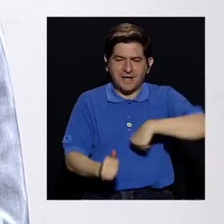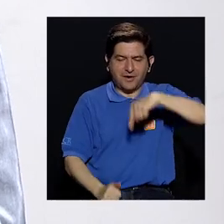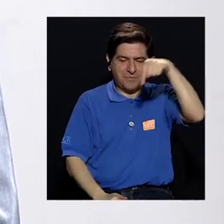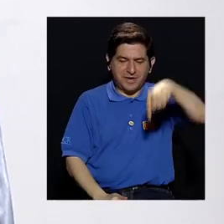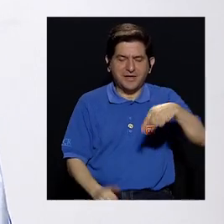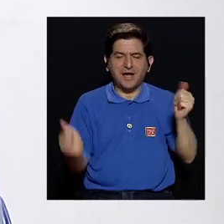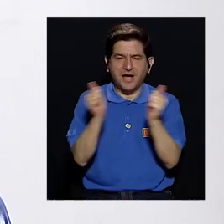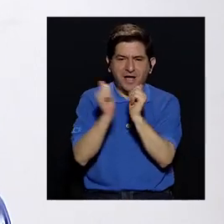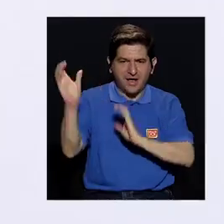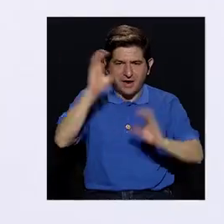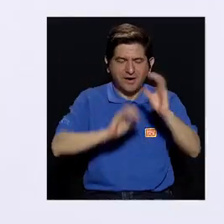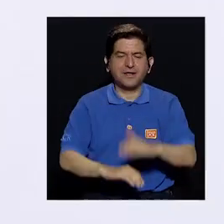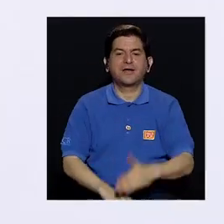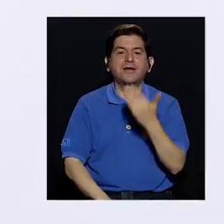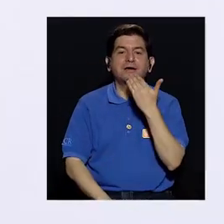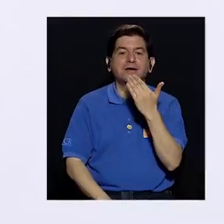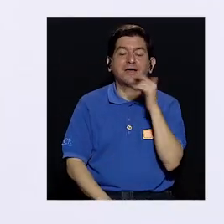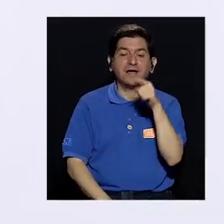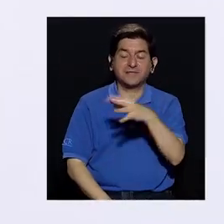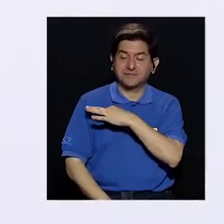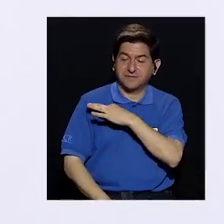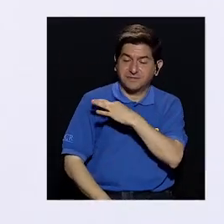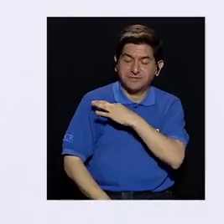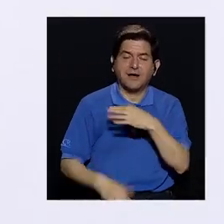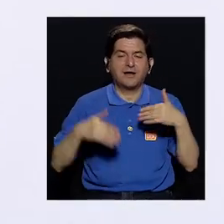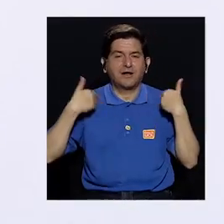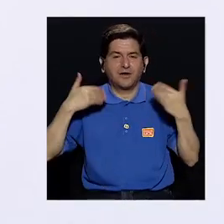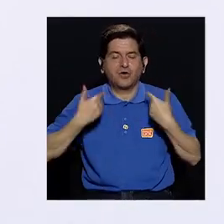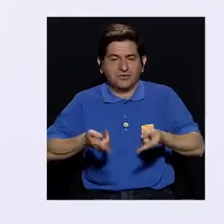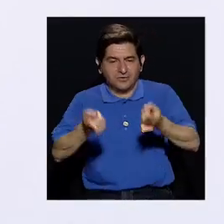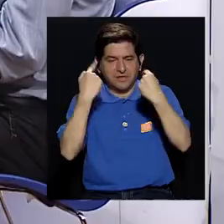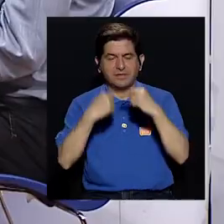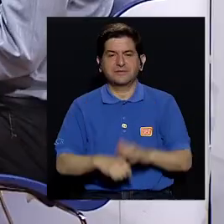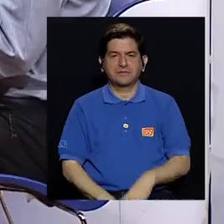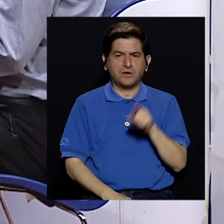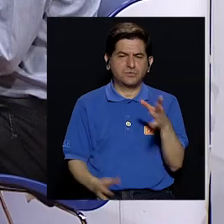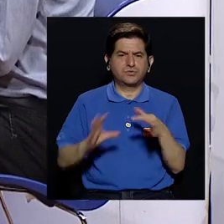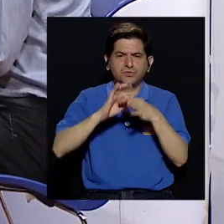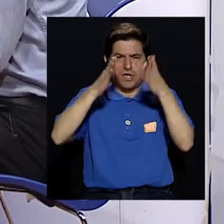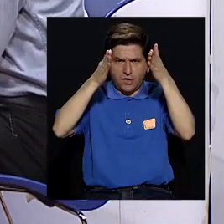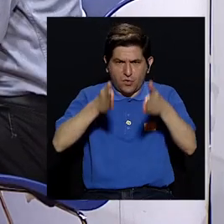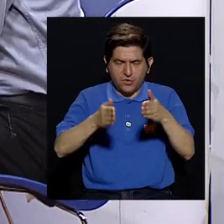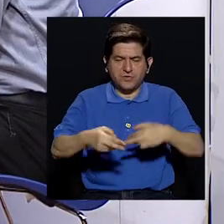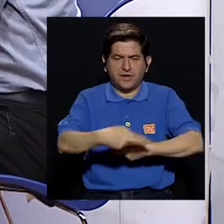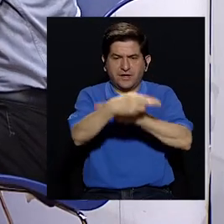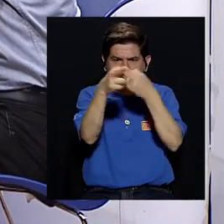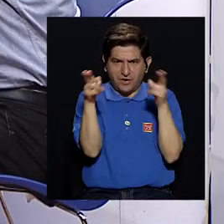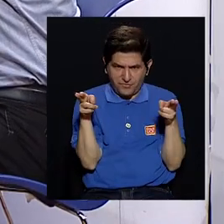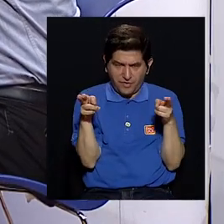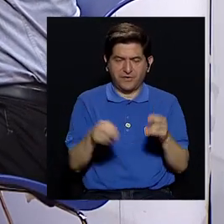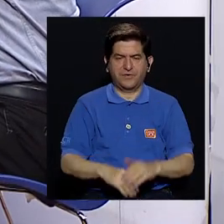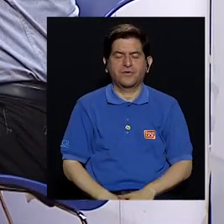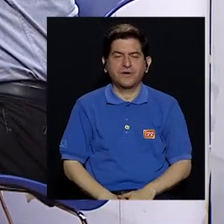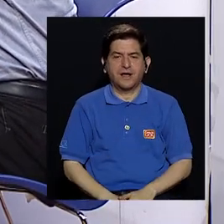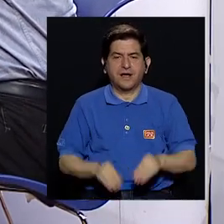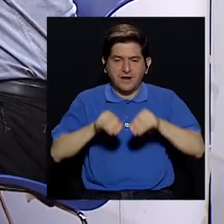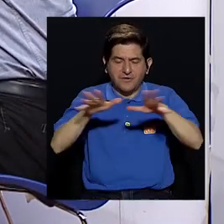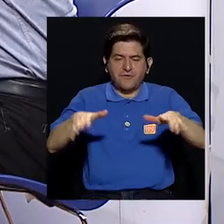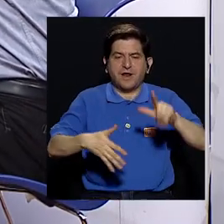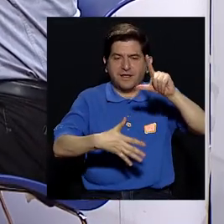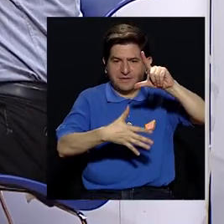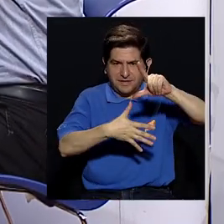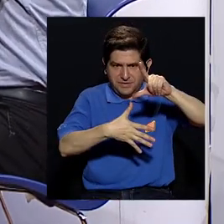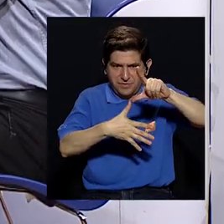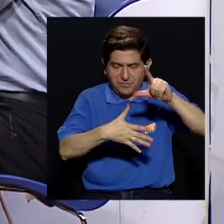acompañarnos en conciencia muchas gracias su estado por la invitación muy contenta estar aquí alicia usted la coordinadora regional de la red